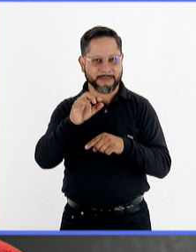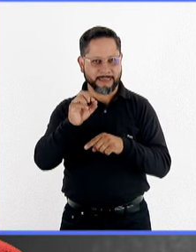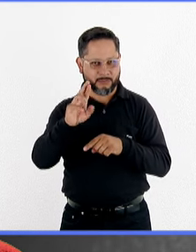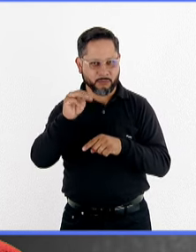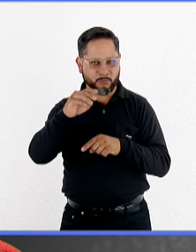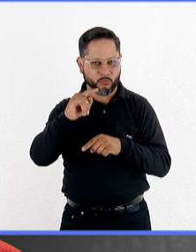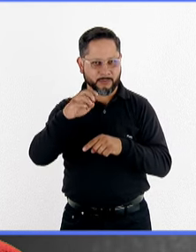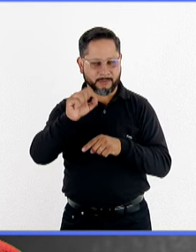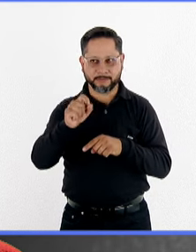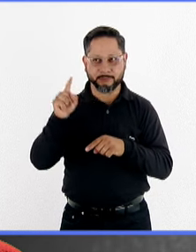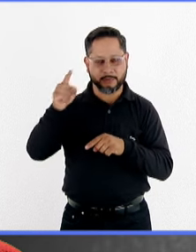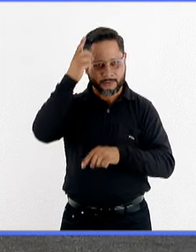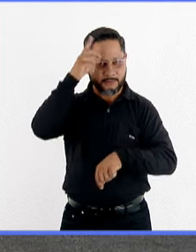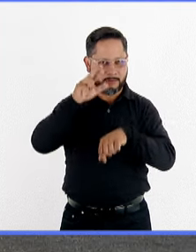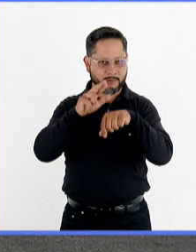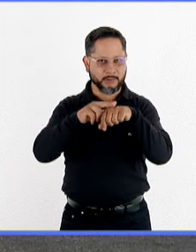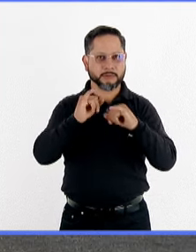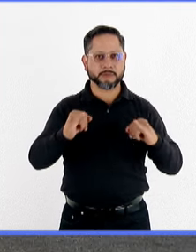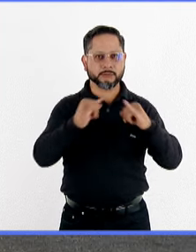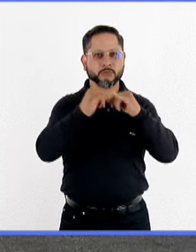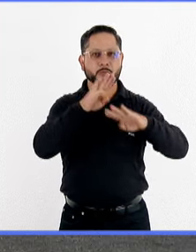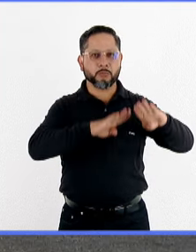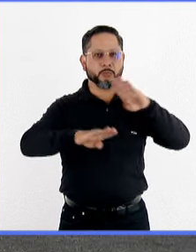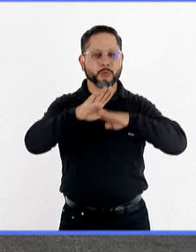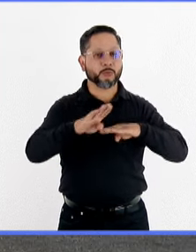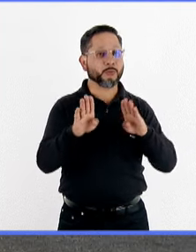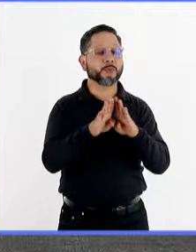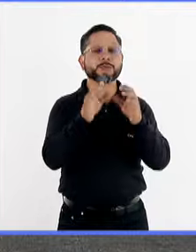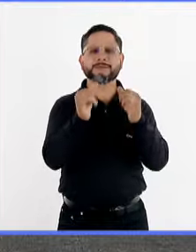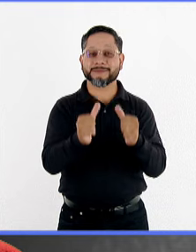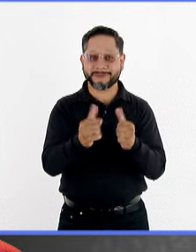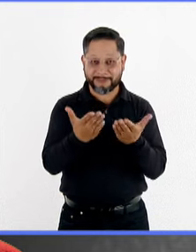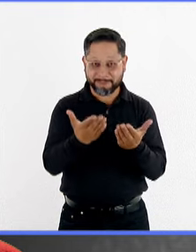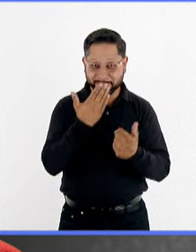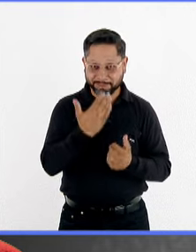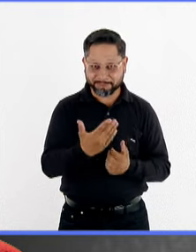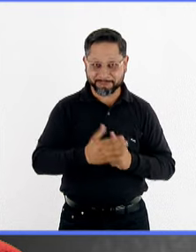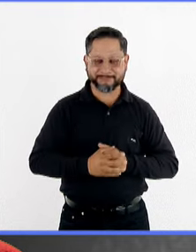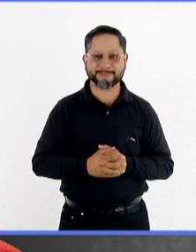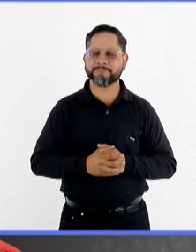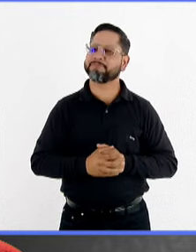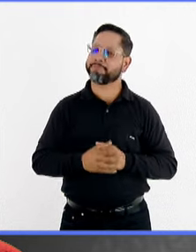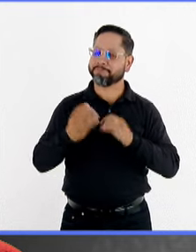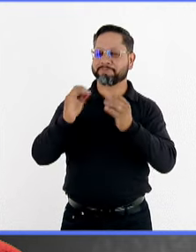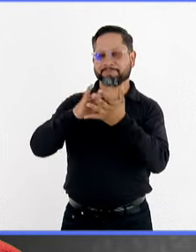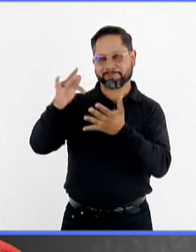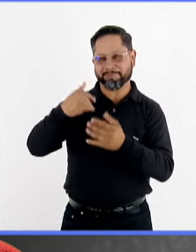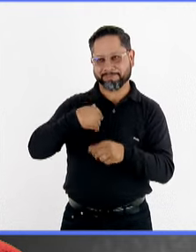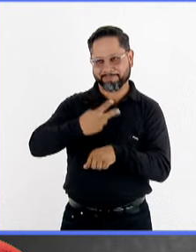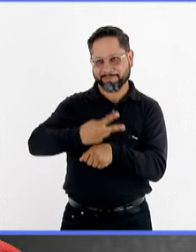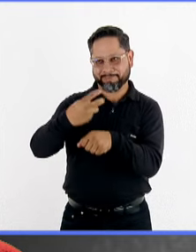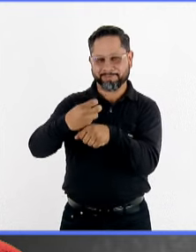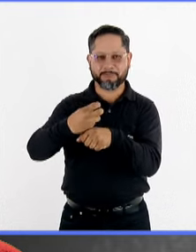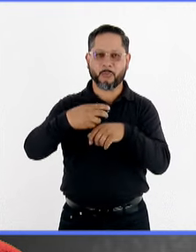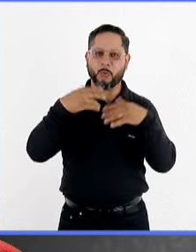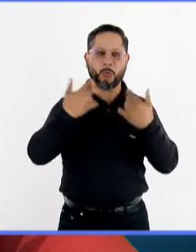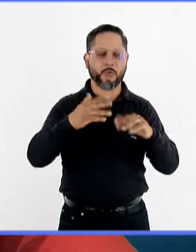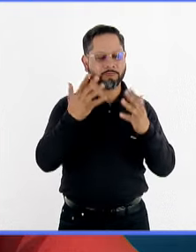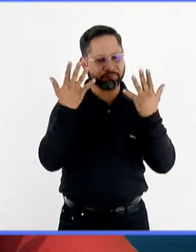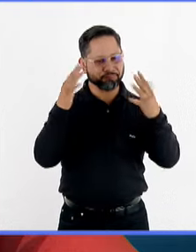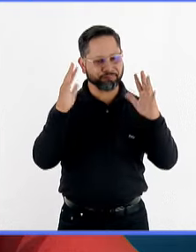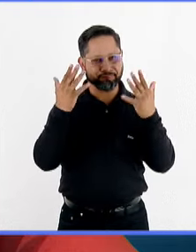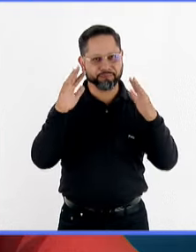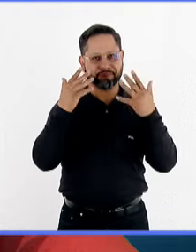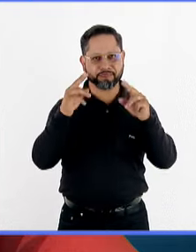Botánico del Instituto de Biología de nuestra universidad. ¿Cómo está, doctor? Bienvenido. Muchas gracias por la invitación. Pues celebremos juntos